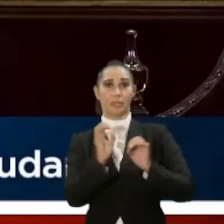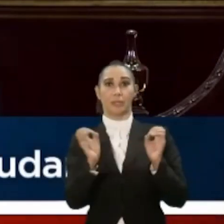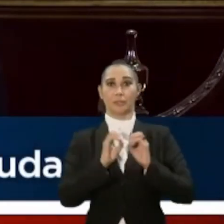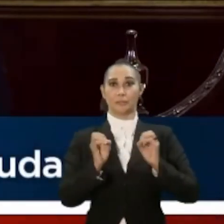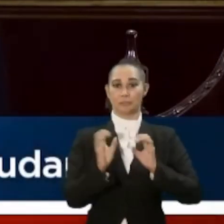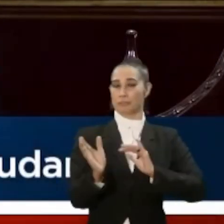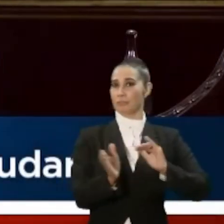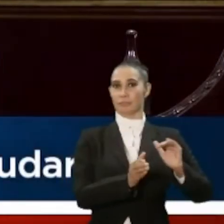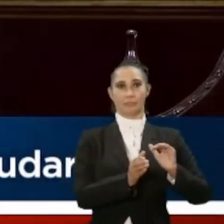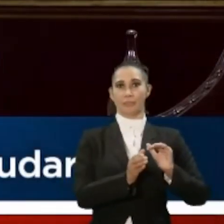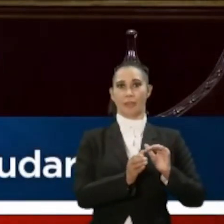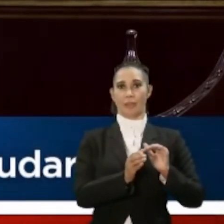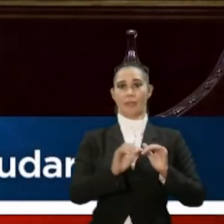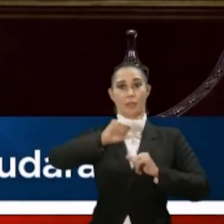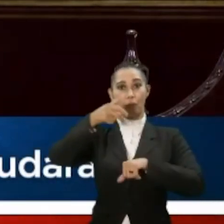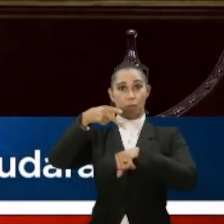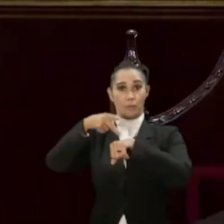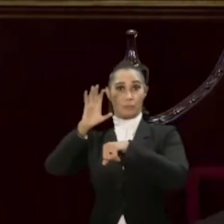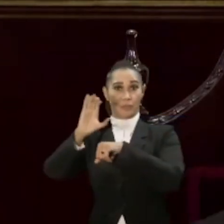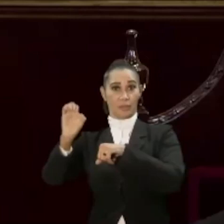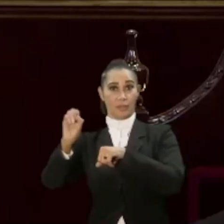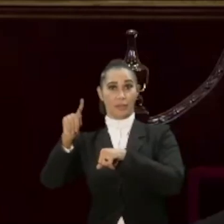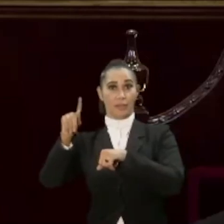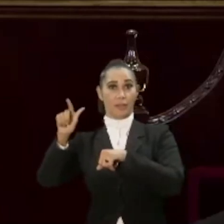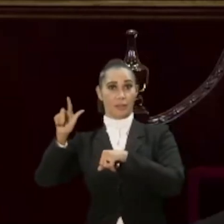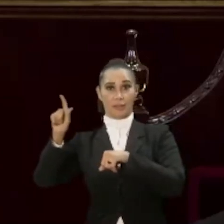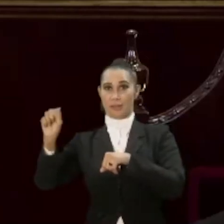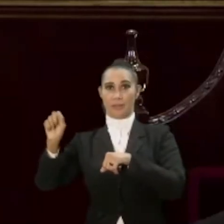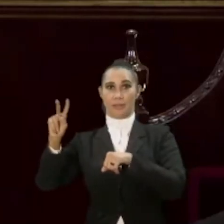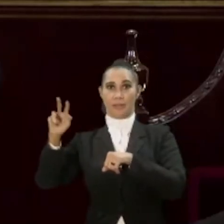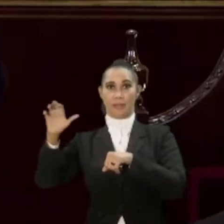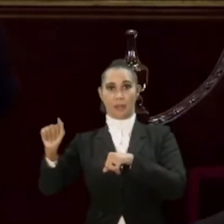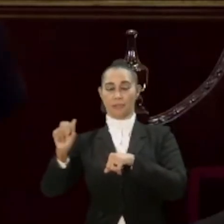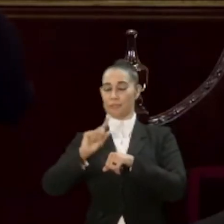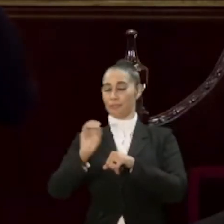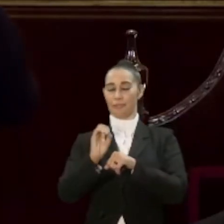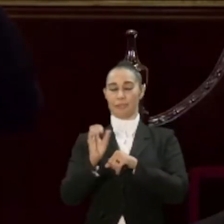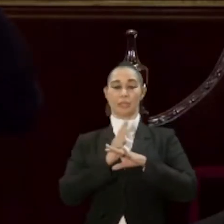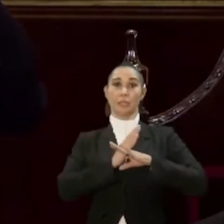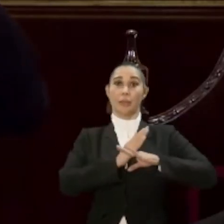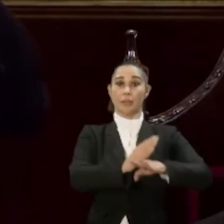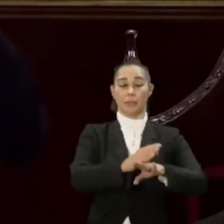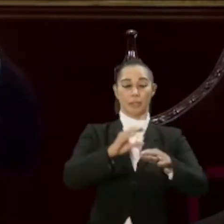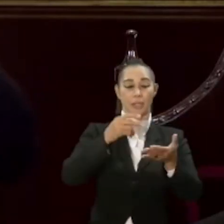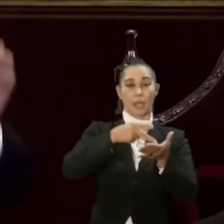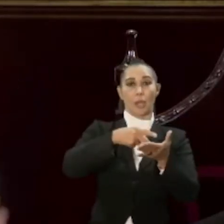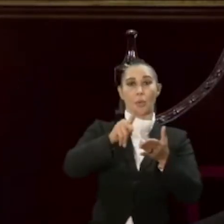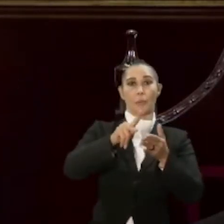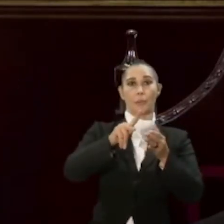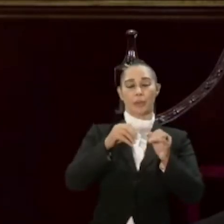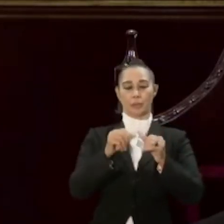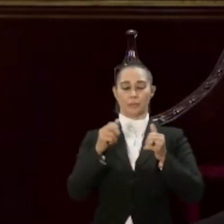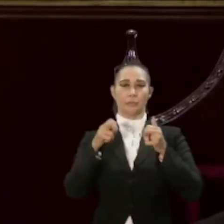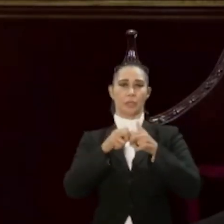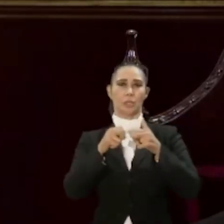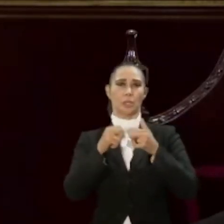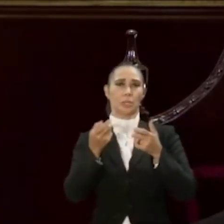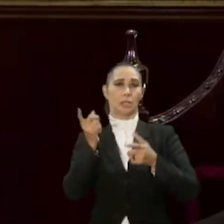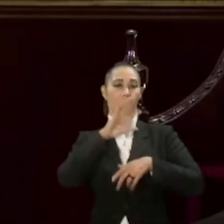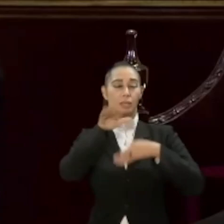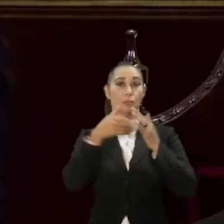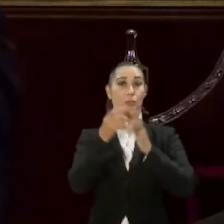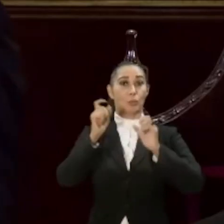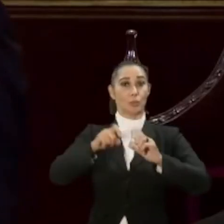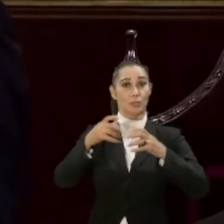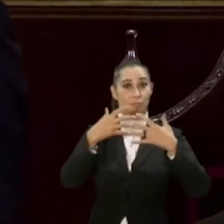en sobrecostos como pasó en Punta Catalina, sino que se limitará a comprar mediante contratos a largo plazo la energía y potencia que necesiten